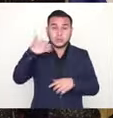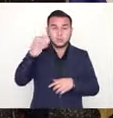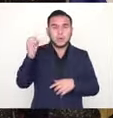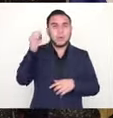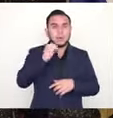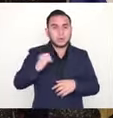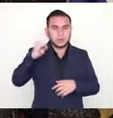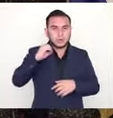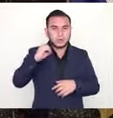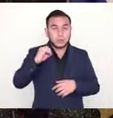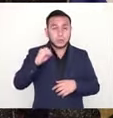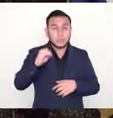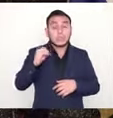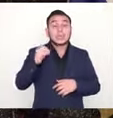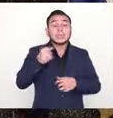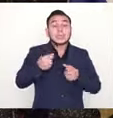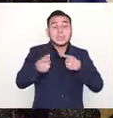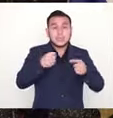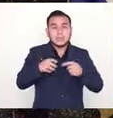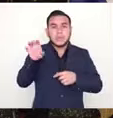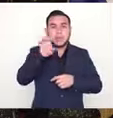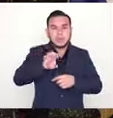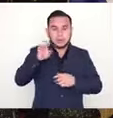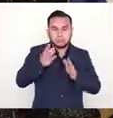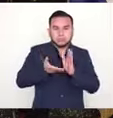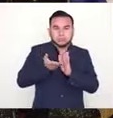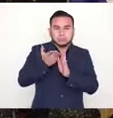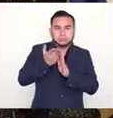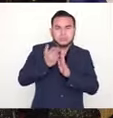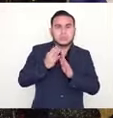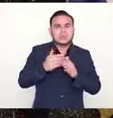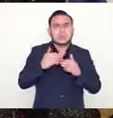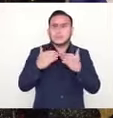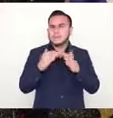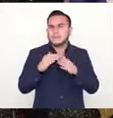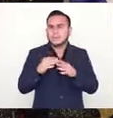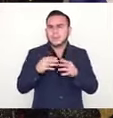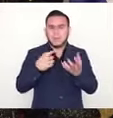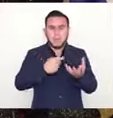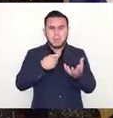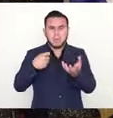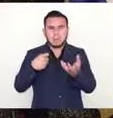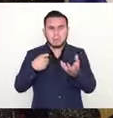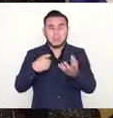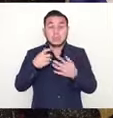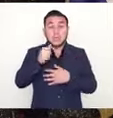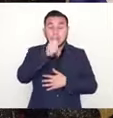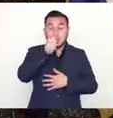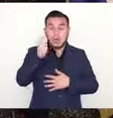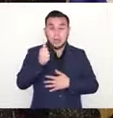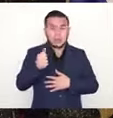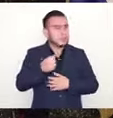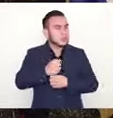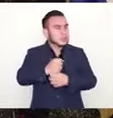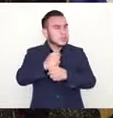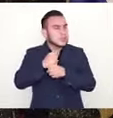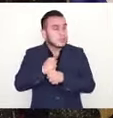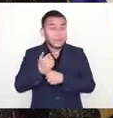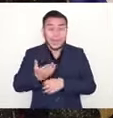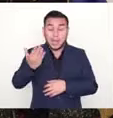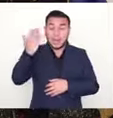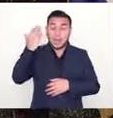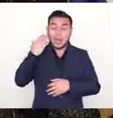agosto diciembre le ganó octubre negro le ganó a diciembre febrero llegando enero marzo y así pues ya agosto ya no es el más seguro pero en ese tiempo